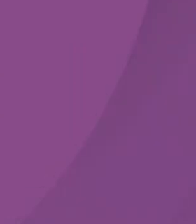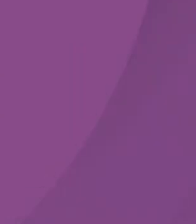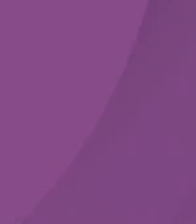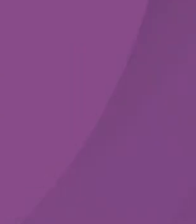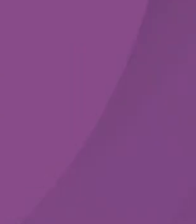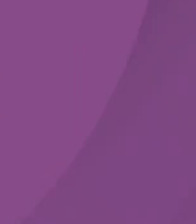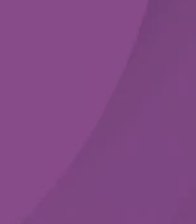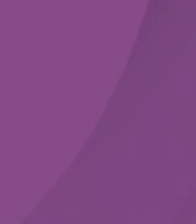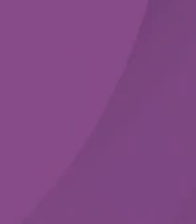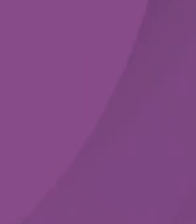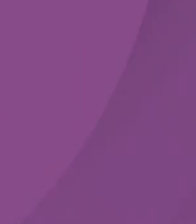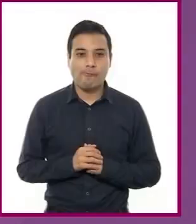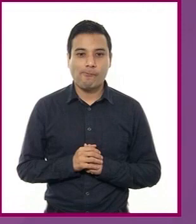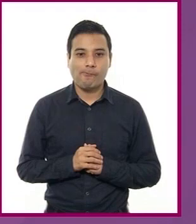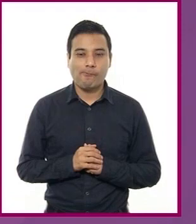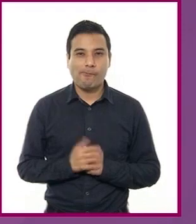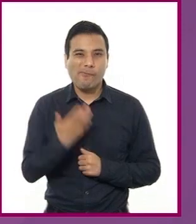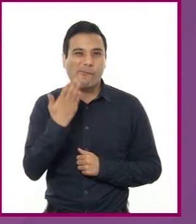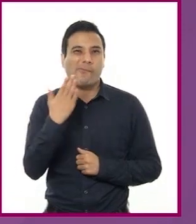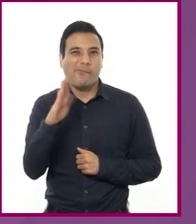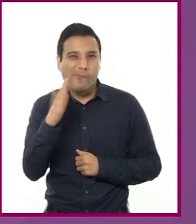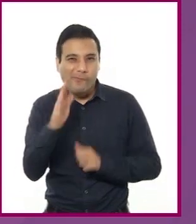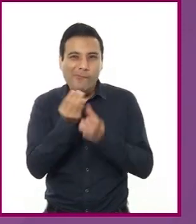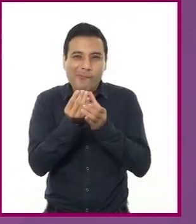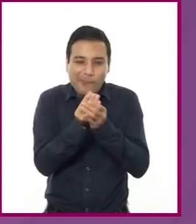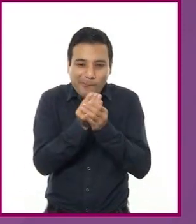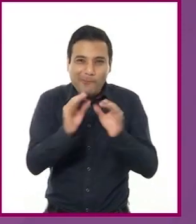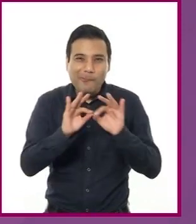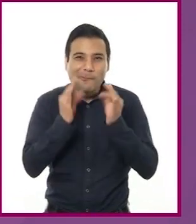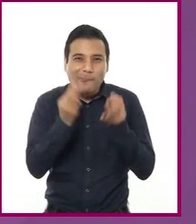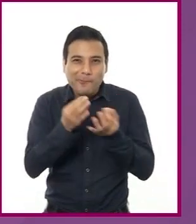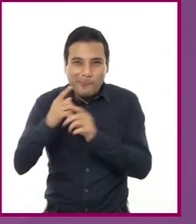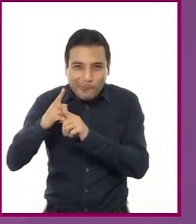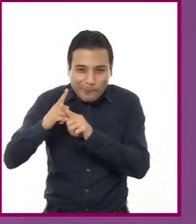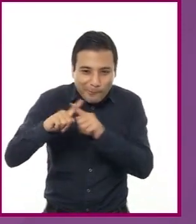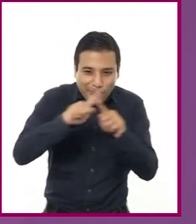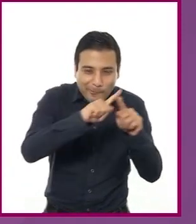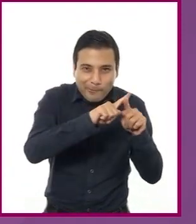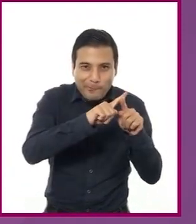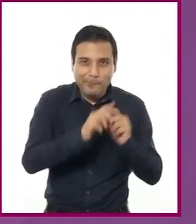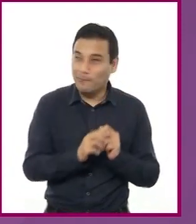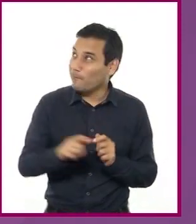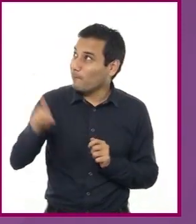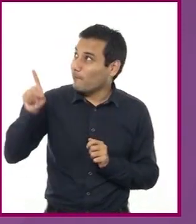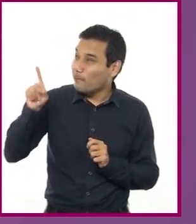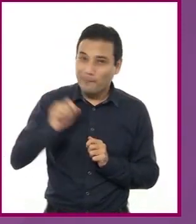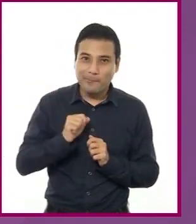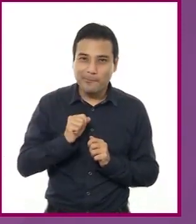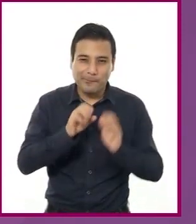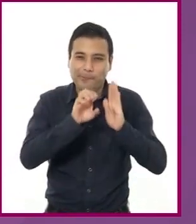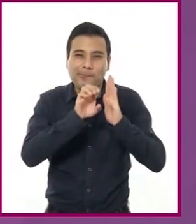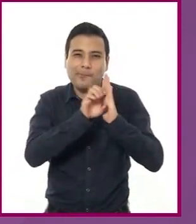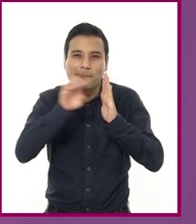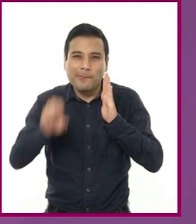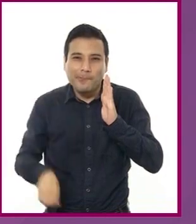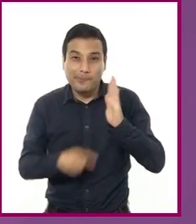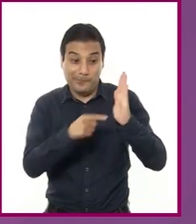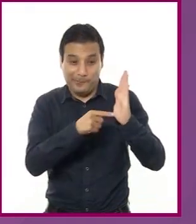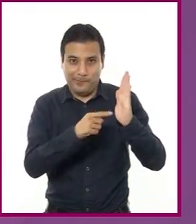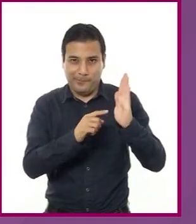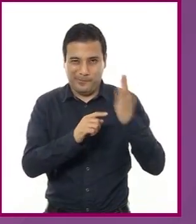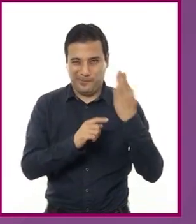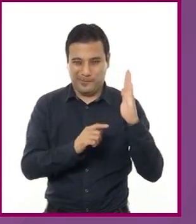Con los diferentes tipos de espejos, se produce el fenómeno de reflexión cuando un rayo luminoso choca con su